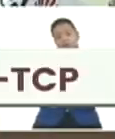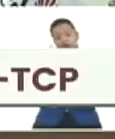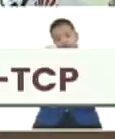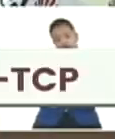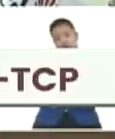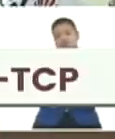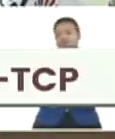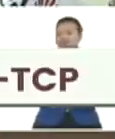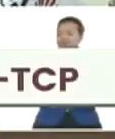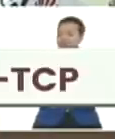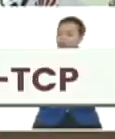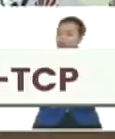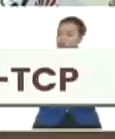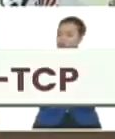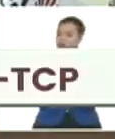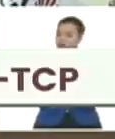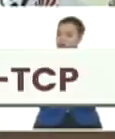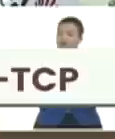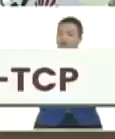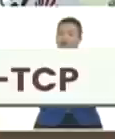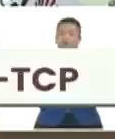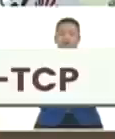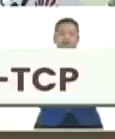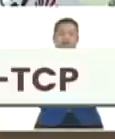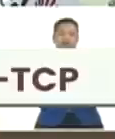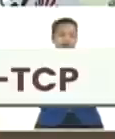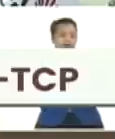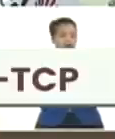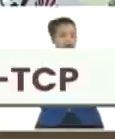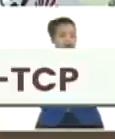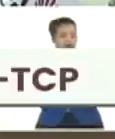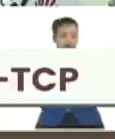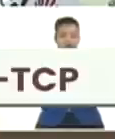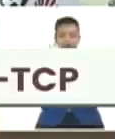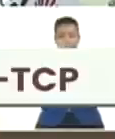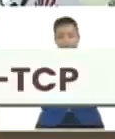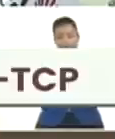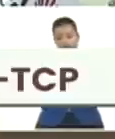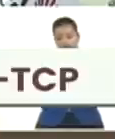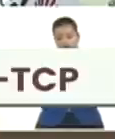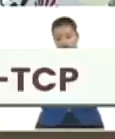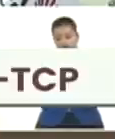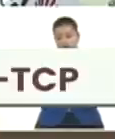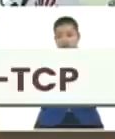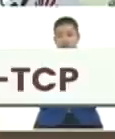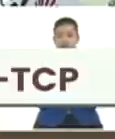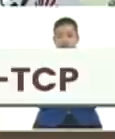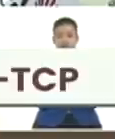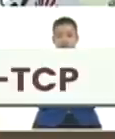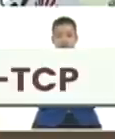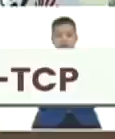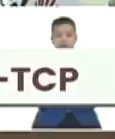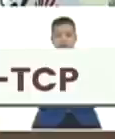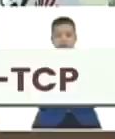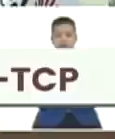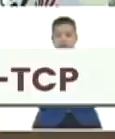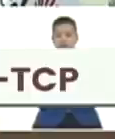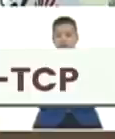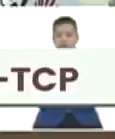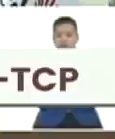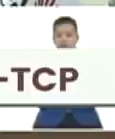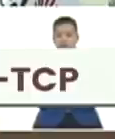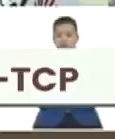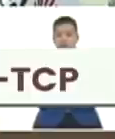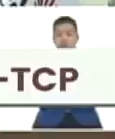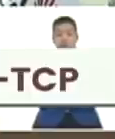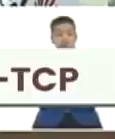hemisféricas que ofende a los pueblos latinoamericanos y caribeños. Sexto, respaldan